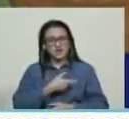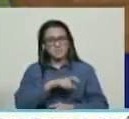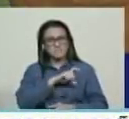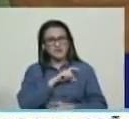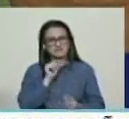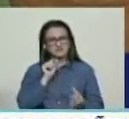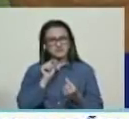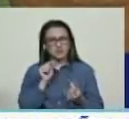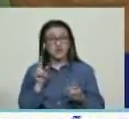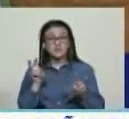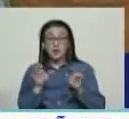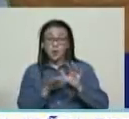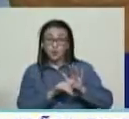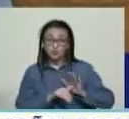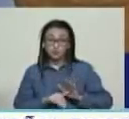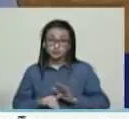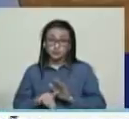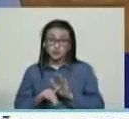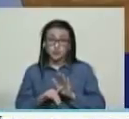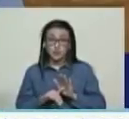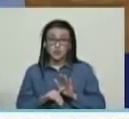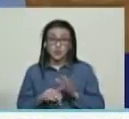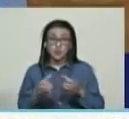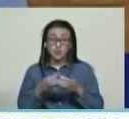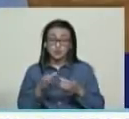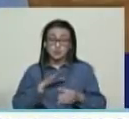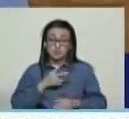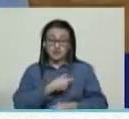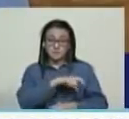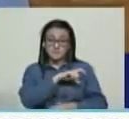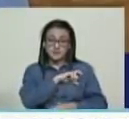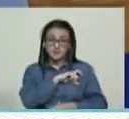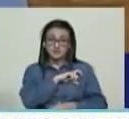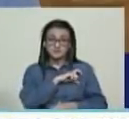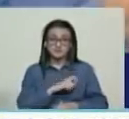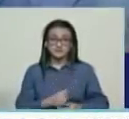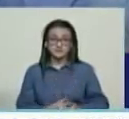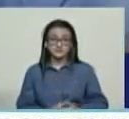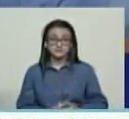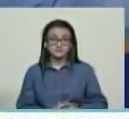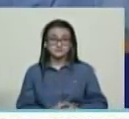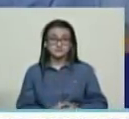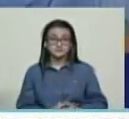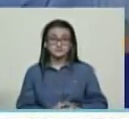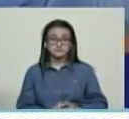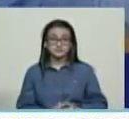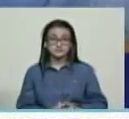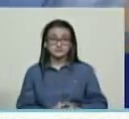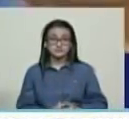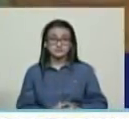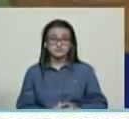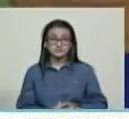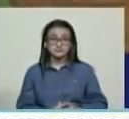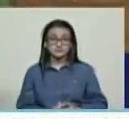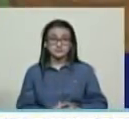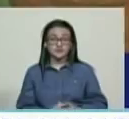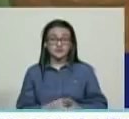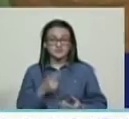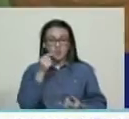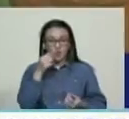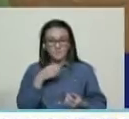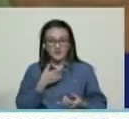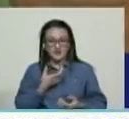que lo debatan. La corrupción que tiene el Partido Popular. que llevó a la salida de Rajoy.